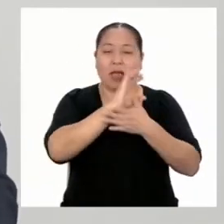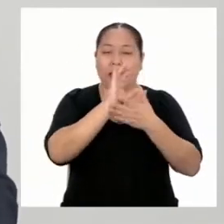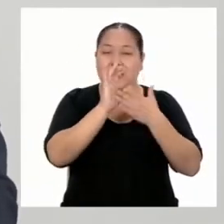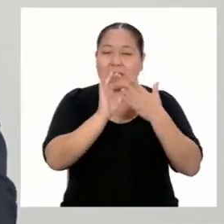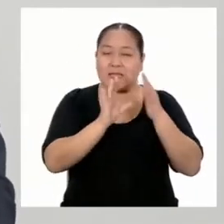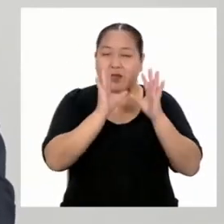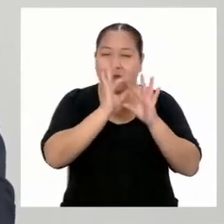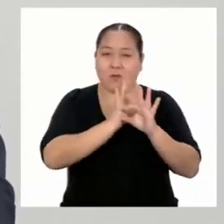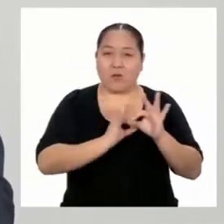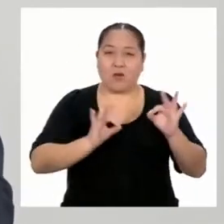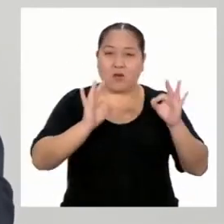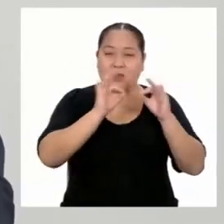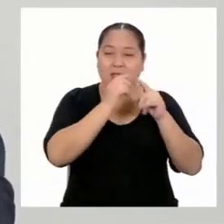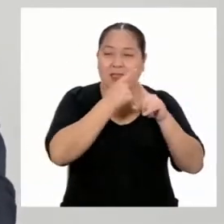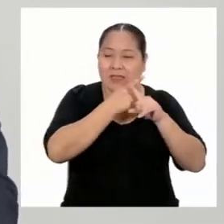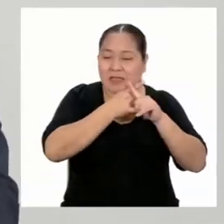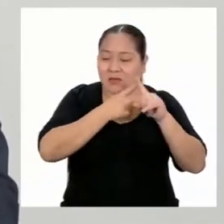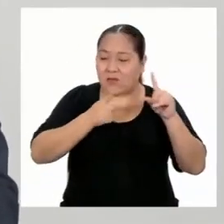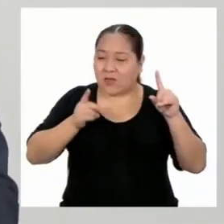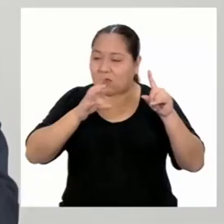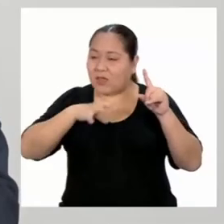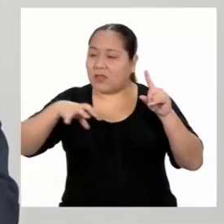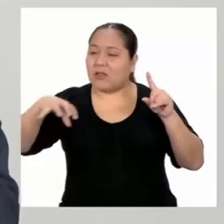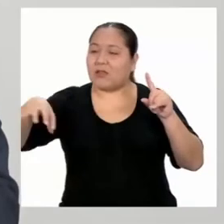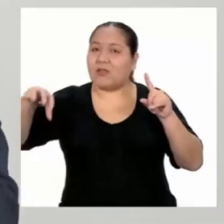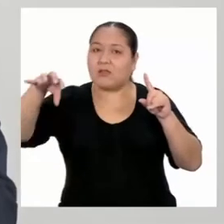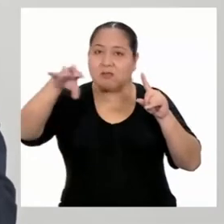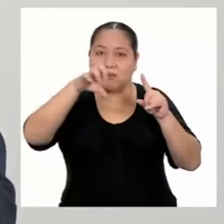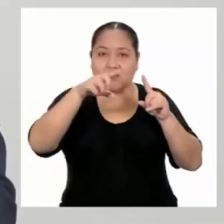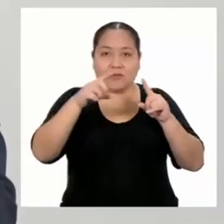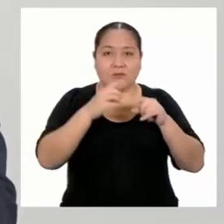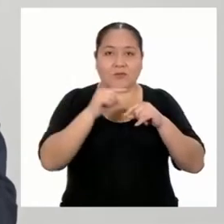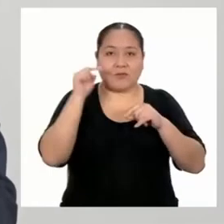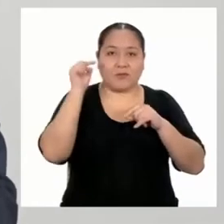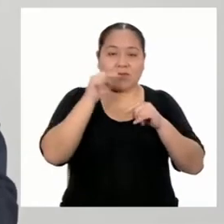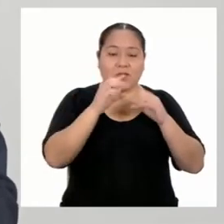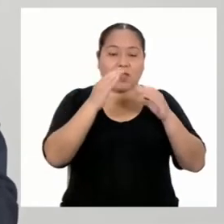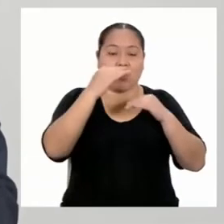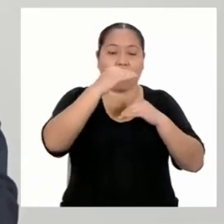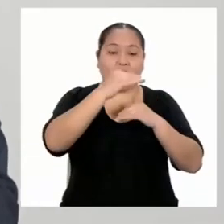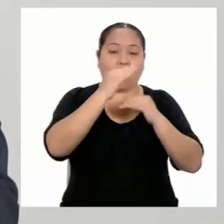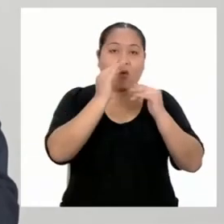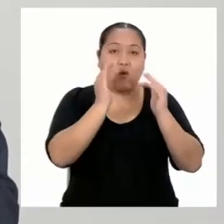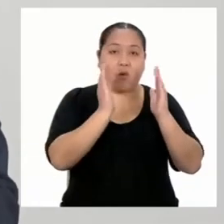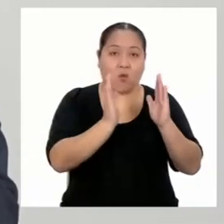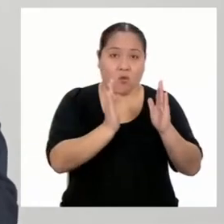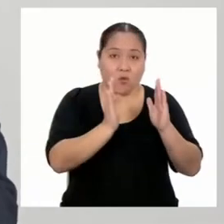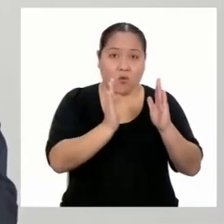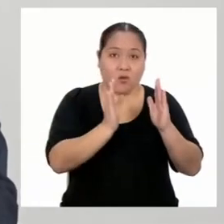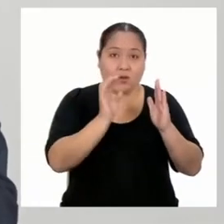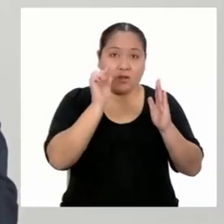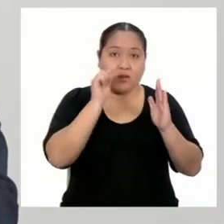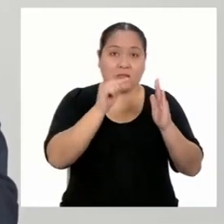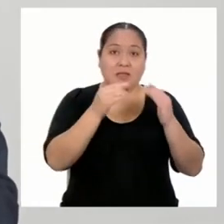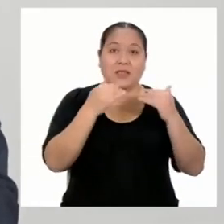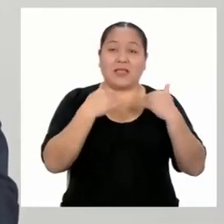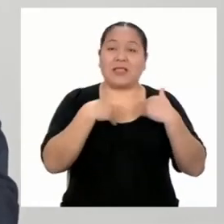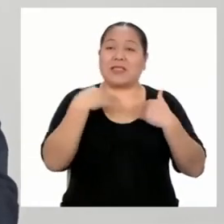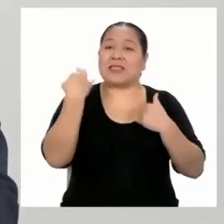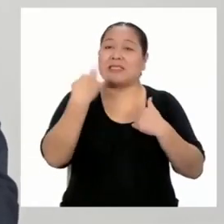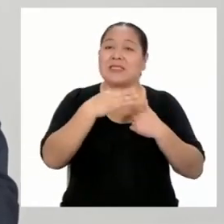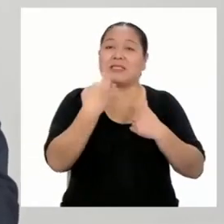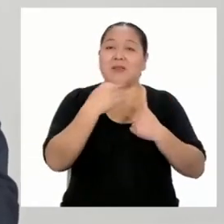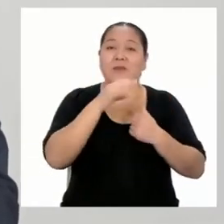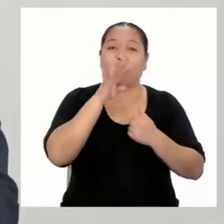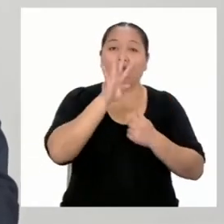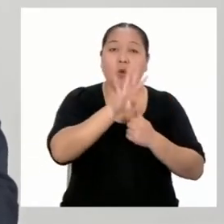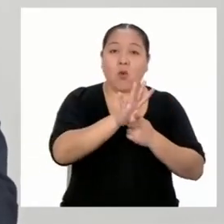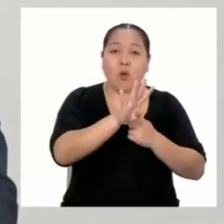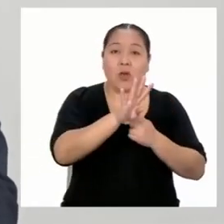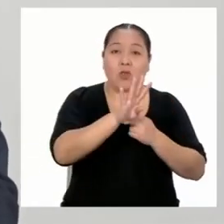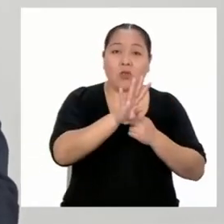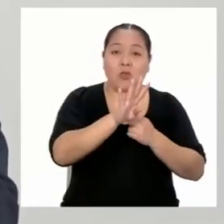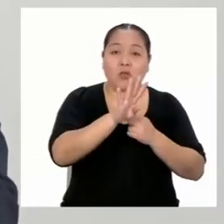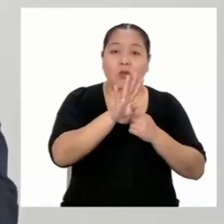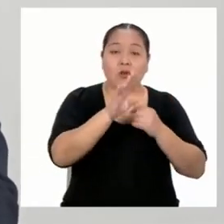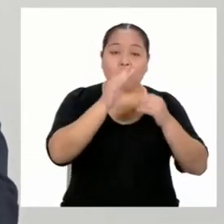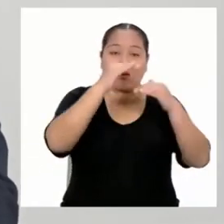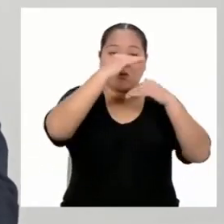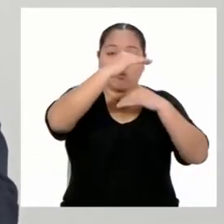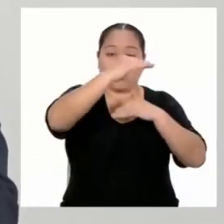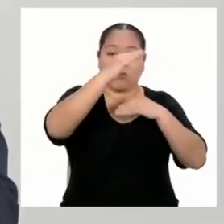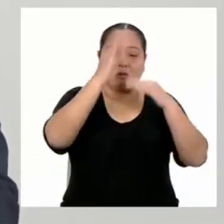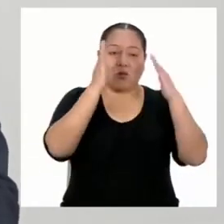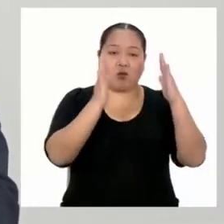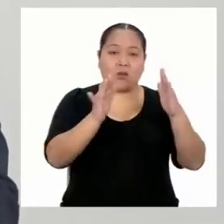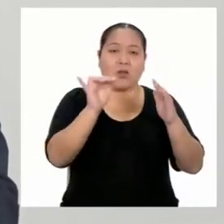que lo diferencia de los demás cuadriláteros, y es que en los cuadrados tienen siempre 4 lados iguales. Por eso,